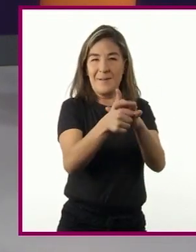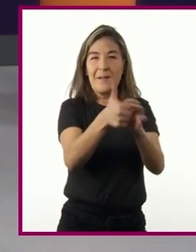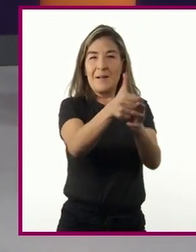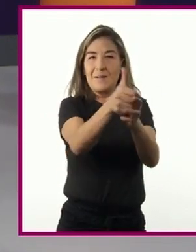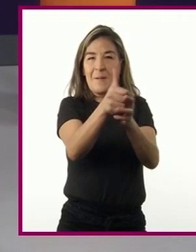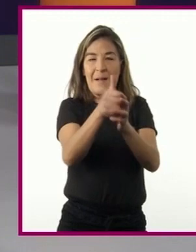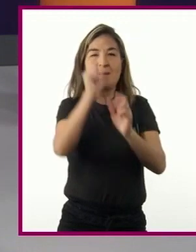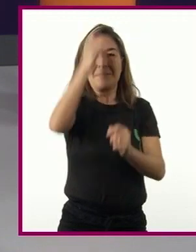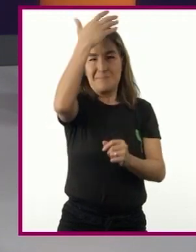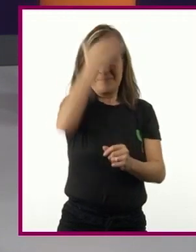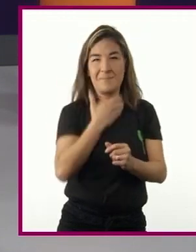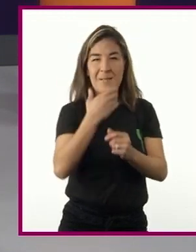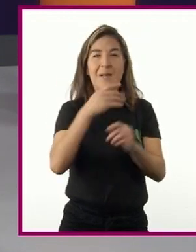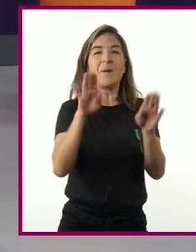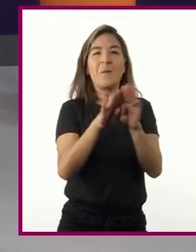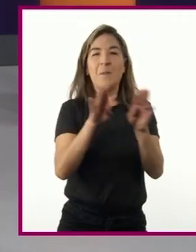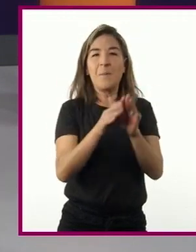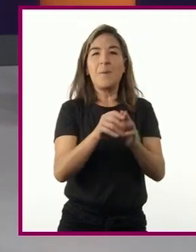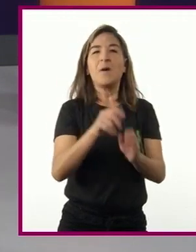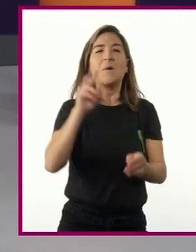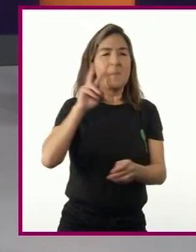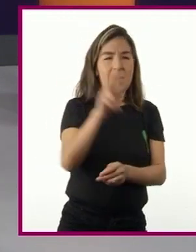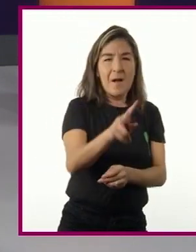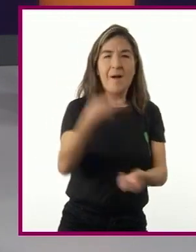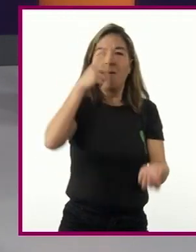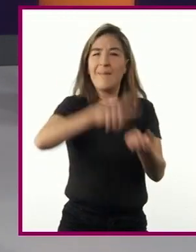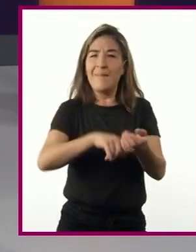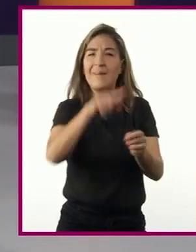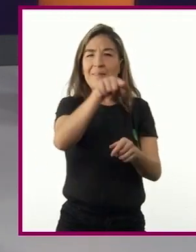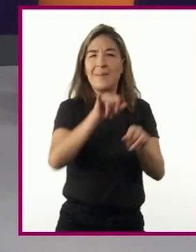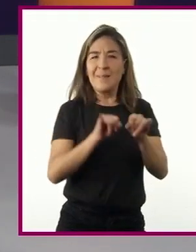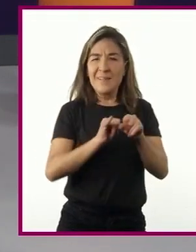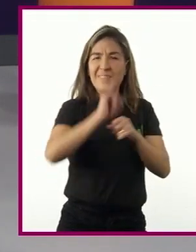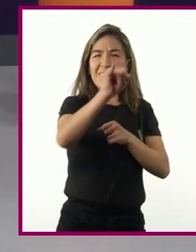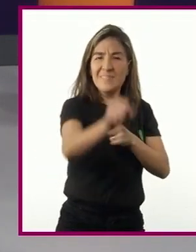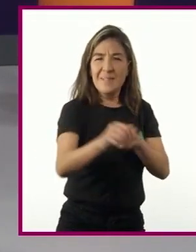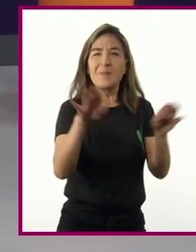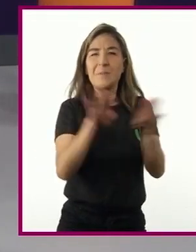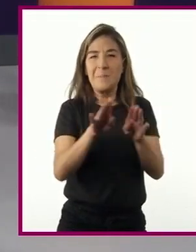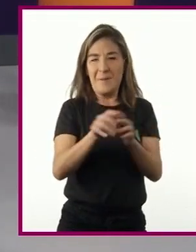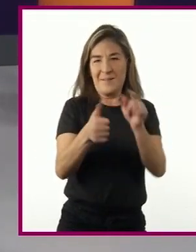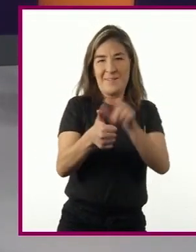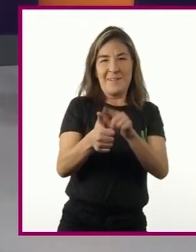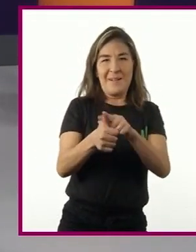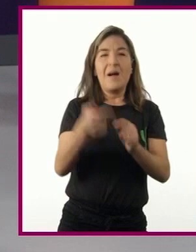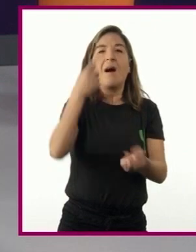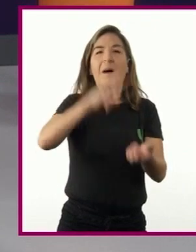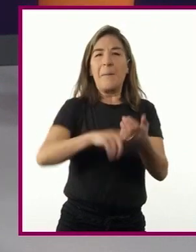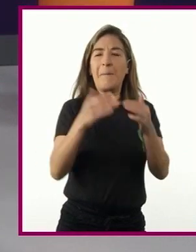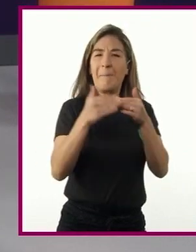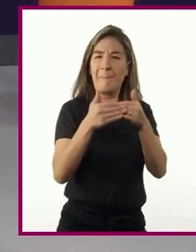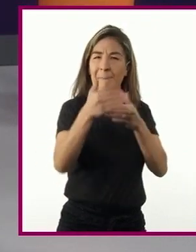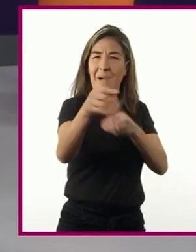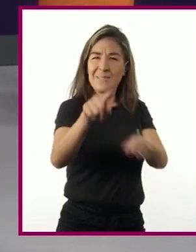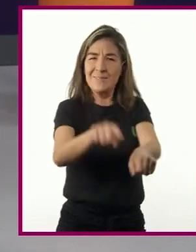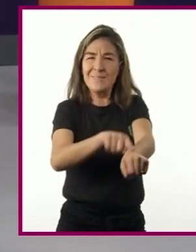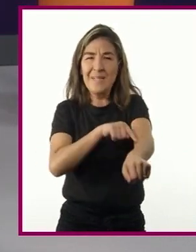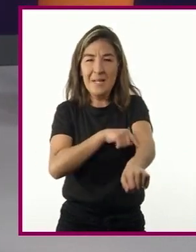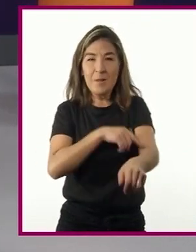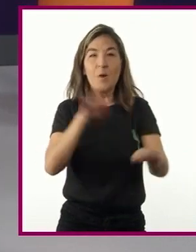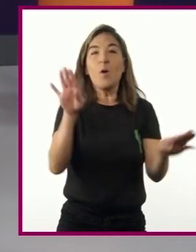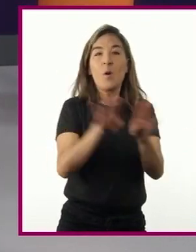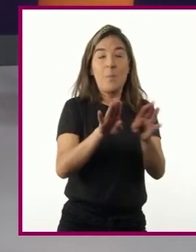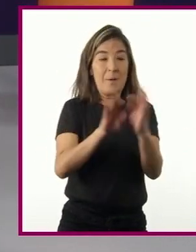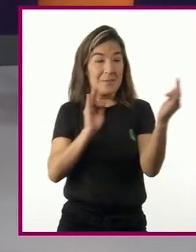con respecto a la posición de mi cara, noté que la distancia de desplazamiento de mi dedo se incrementaba. Es decir, mientras